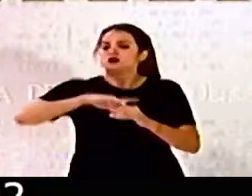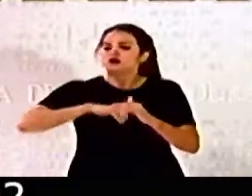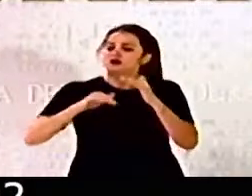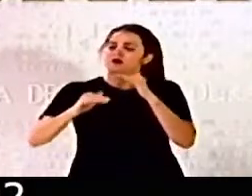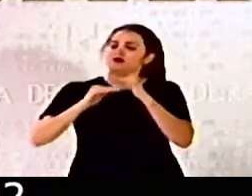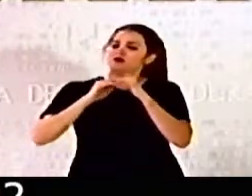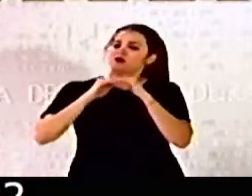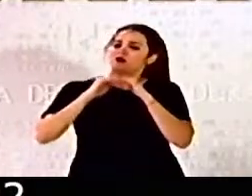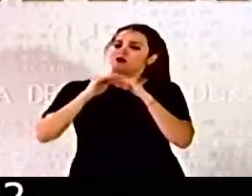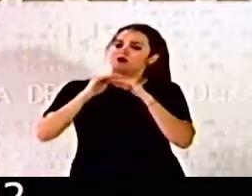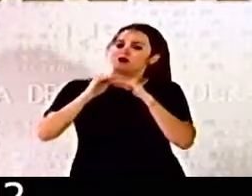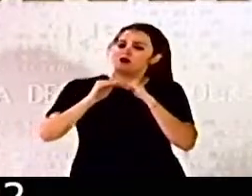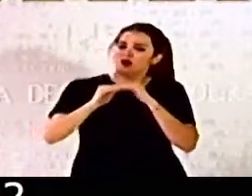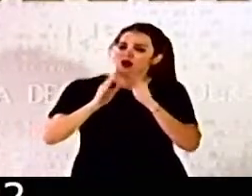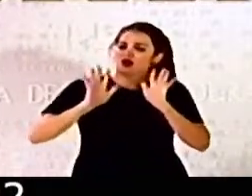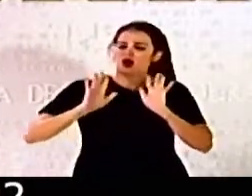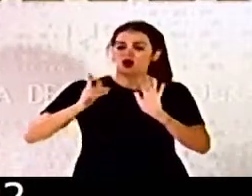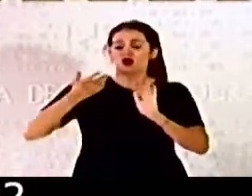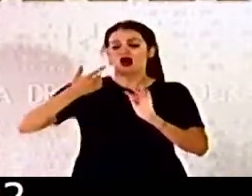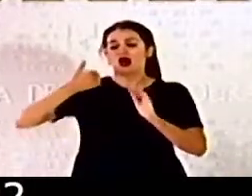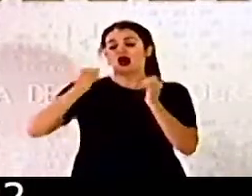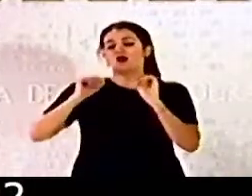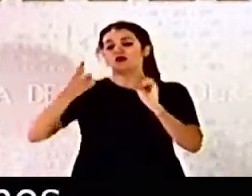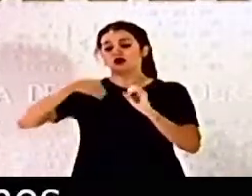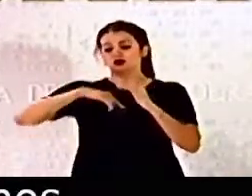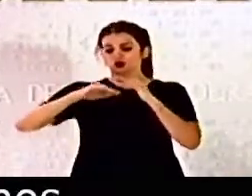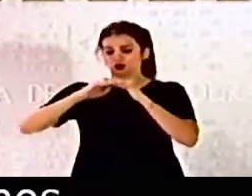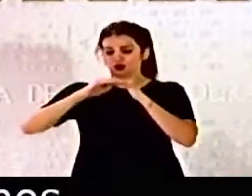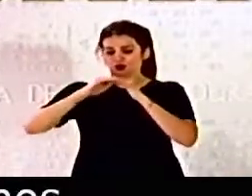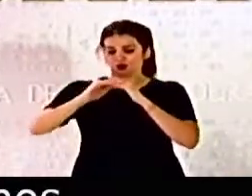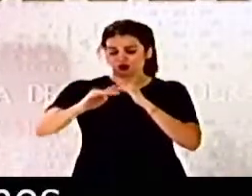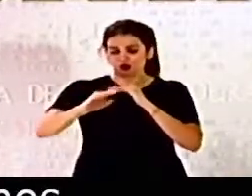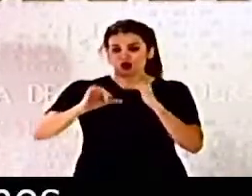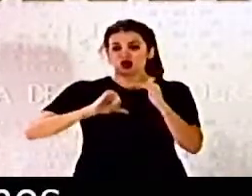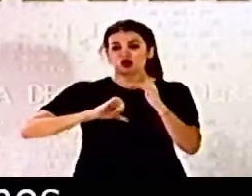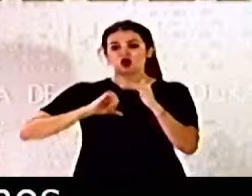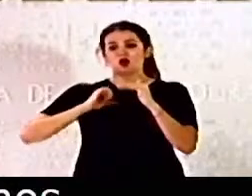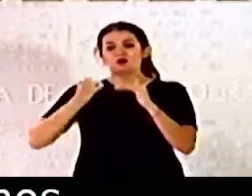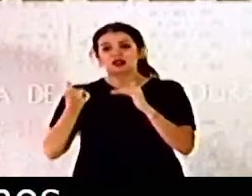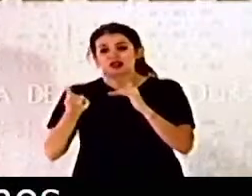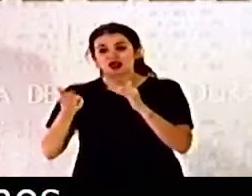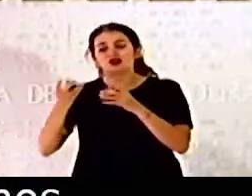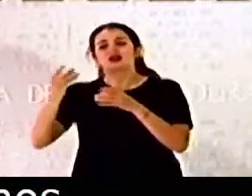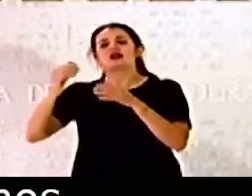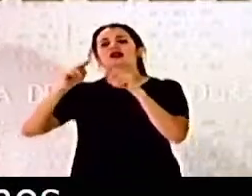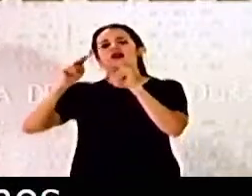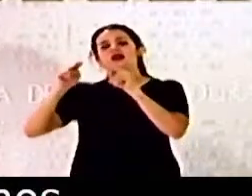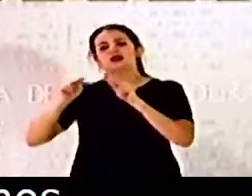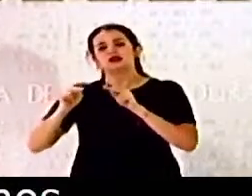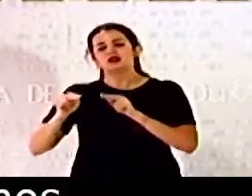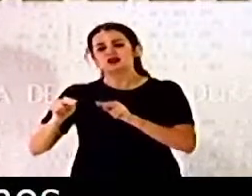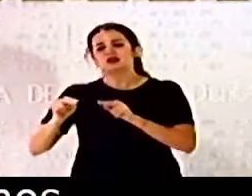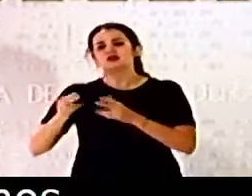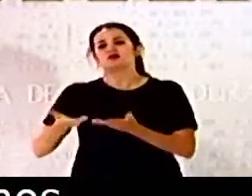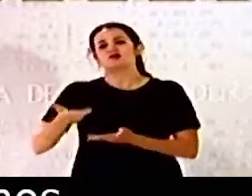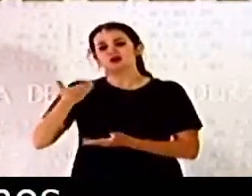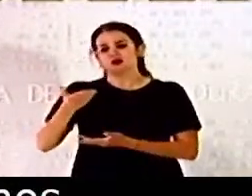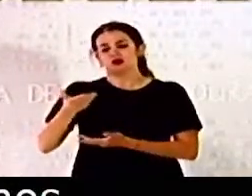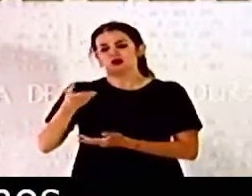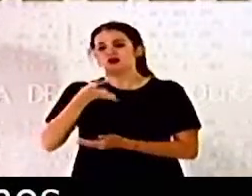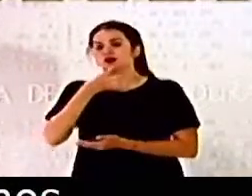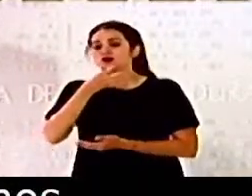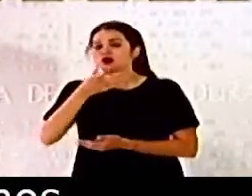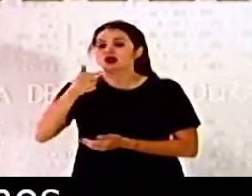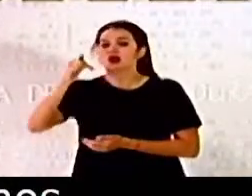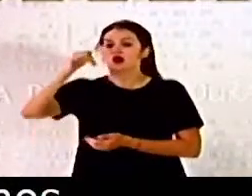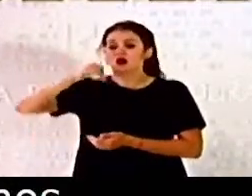estabilizásemos, lo que vamos a seguir teniendo son unas cifras de ingreso muy importantes. Porque las personas que ingresan hoy, los que